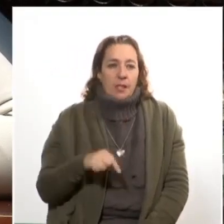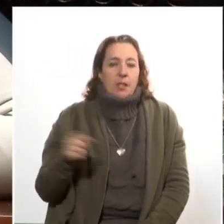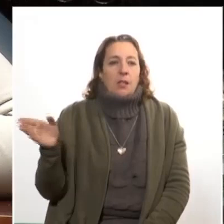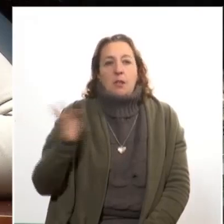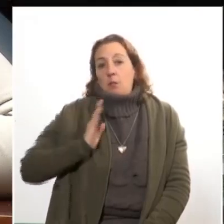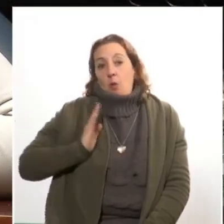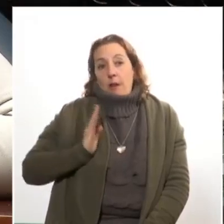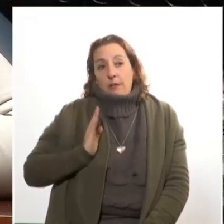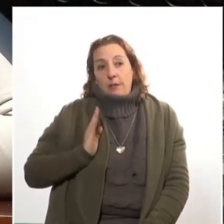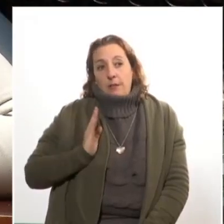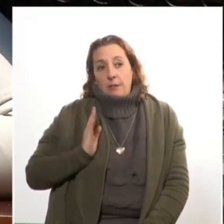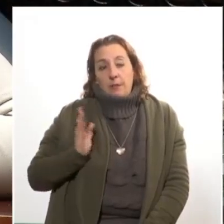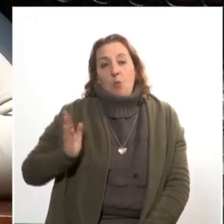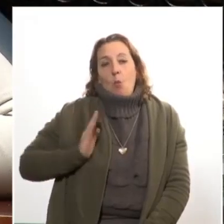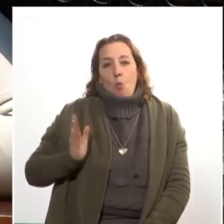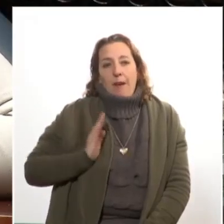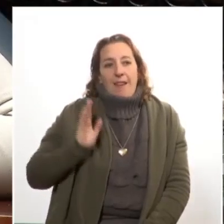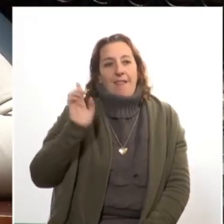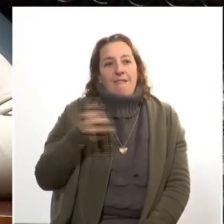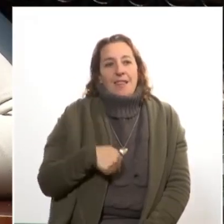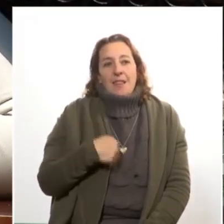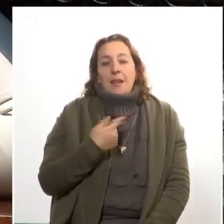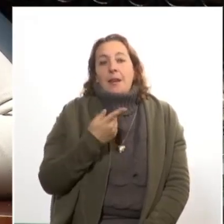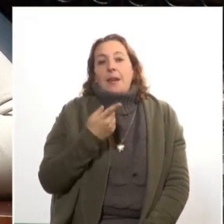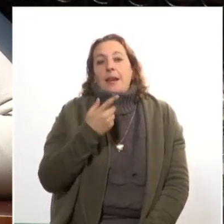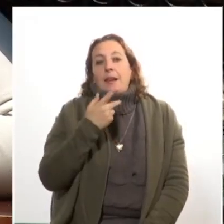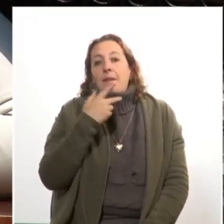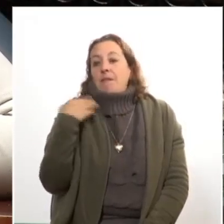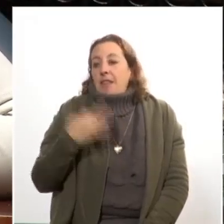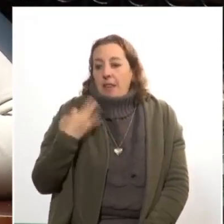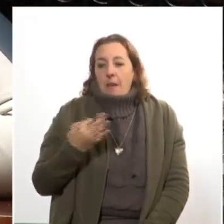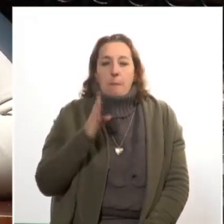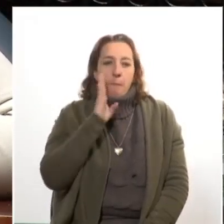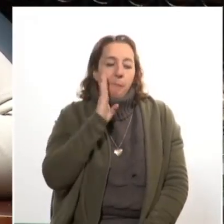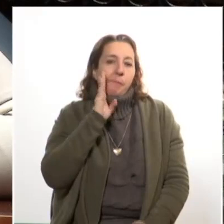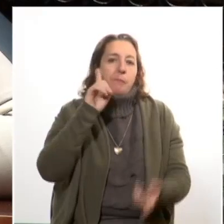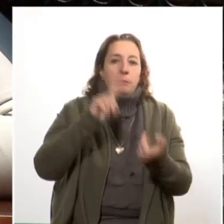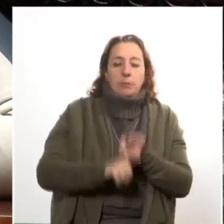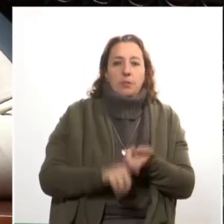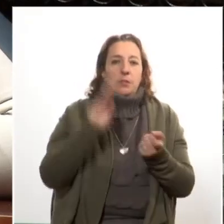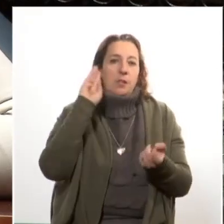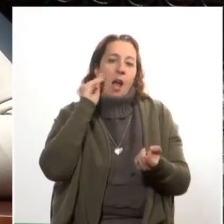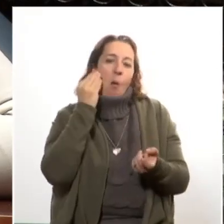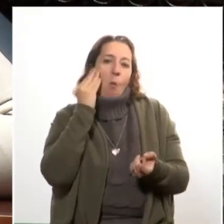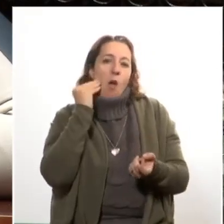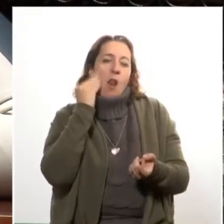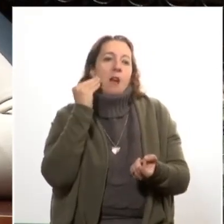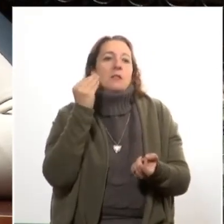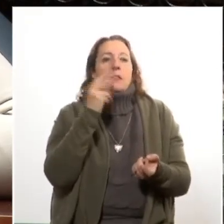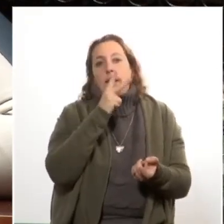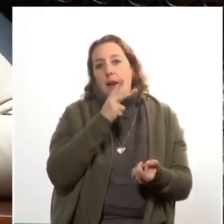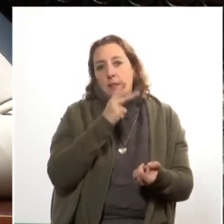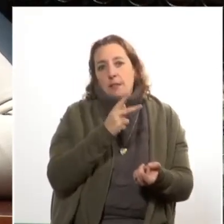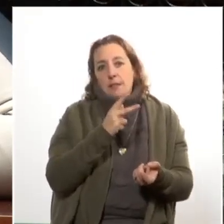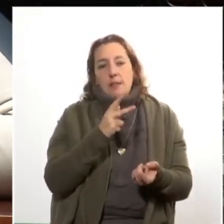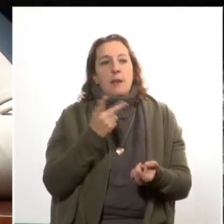mujer, mujeres son fuentes de vida, madres, esposas, abuelas, hijas. Pero en su caso, en el